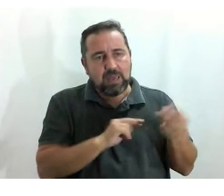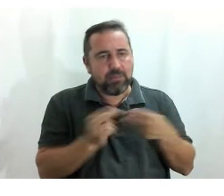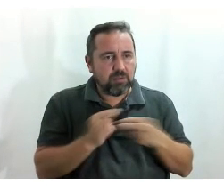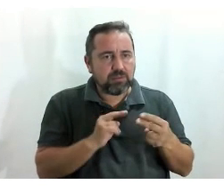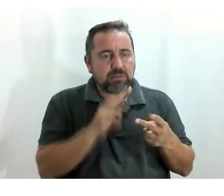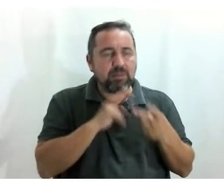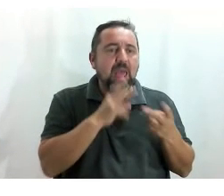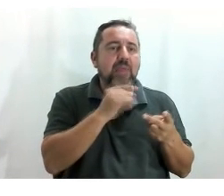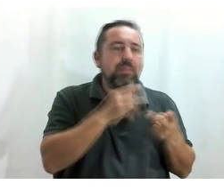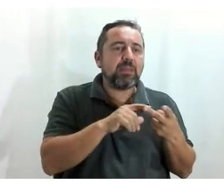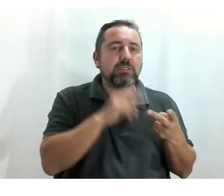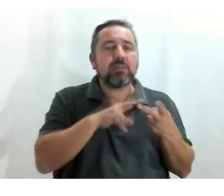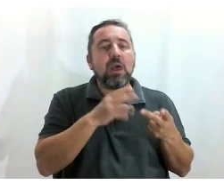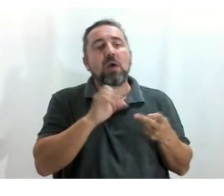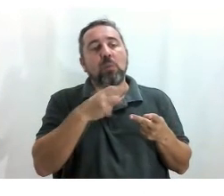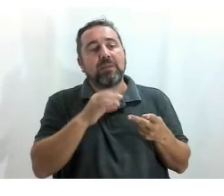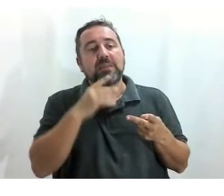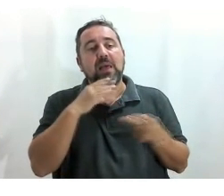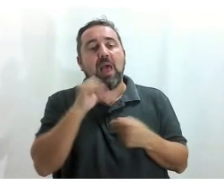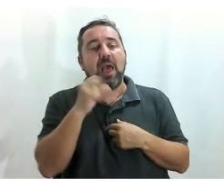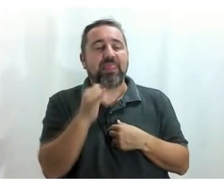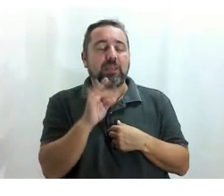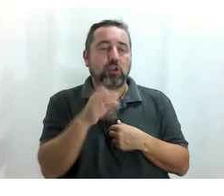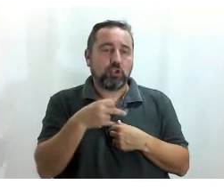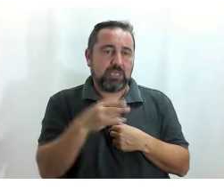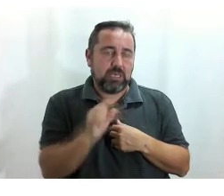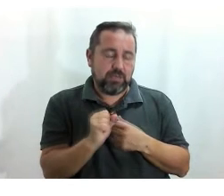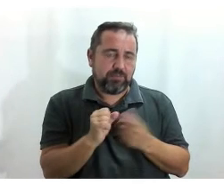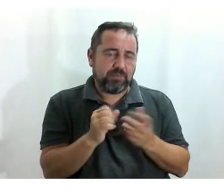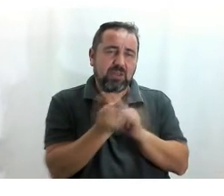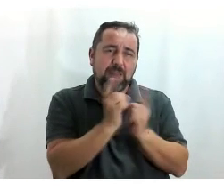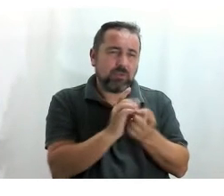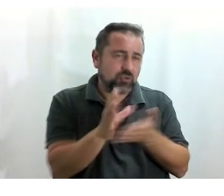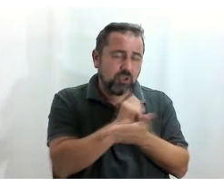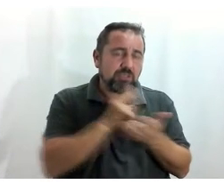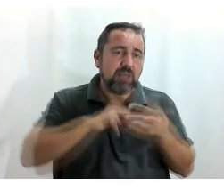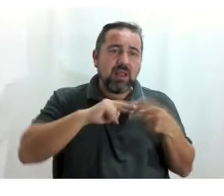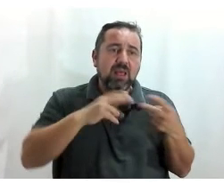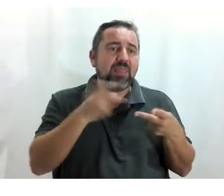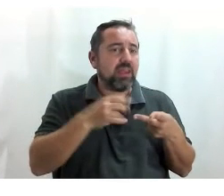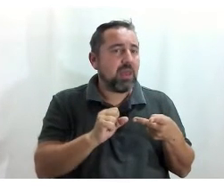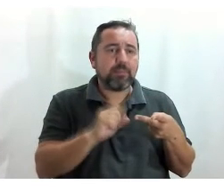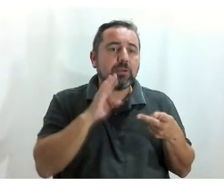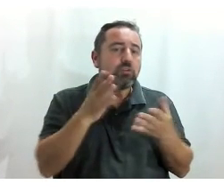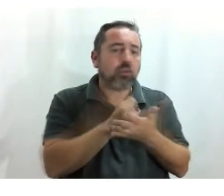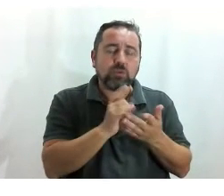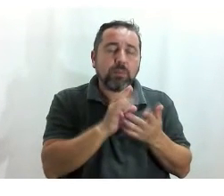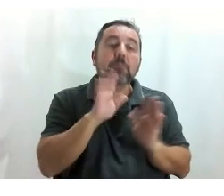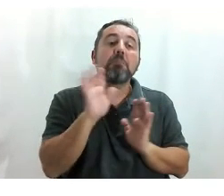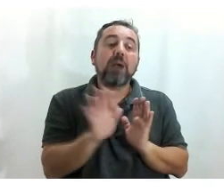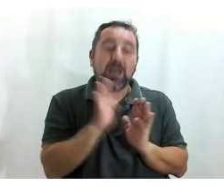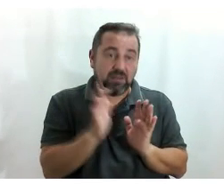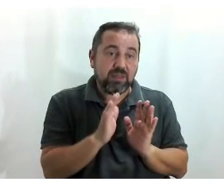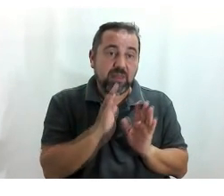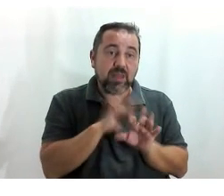a timinas o de guaninas a citosinas. No cubren todos los cambios posibles en el DNA, en todo tipo de mutaciones, pero parece ser que la mayor